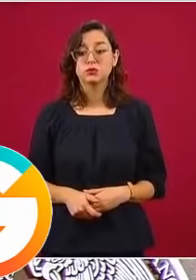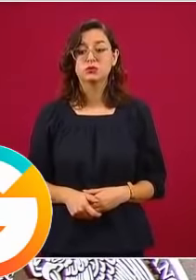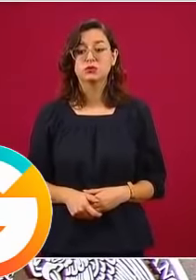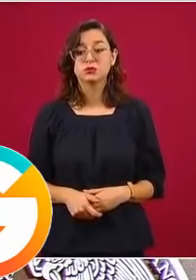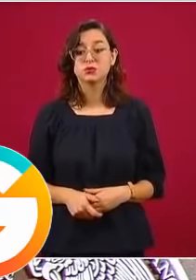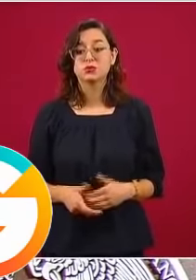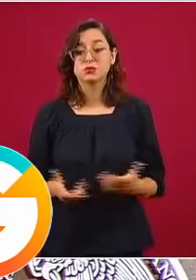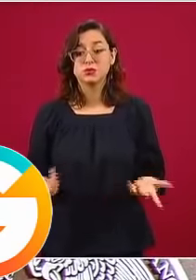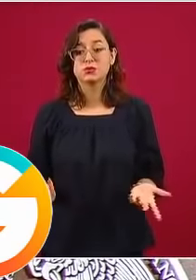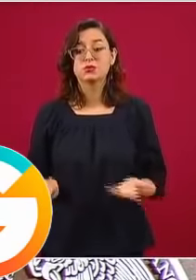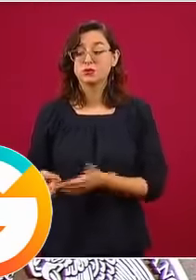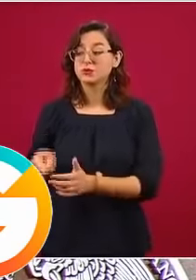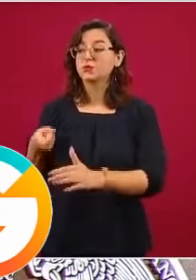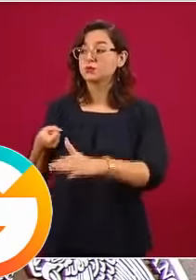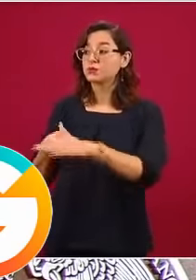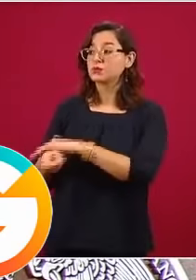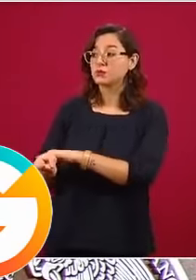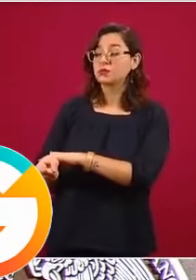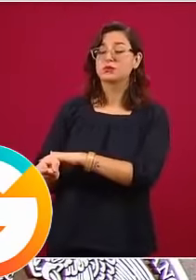dinero de por medio.